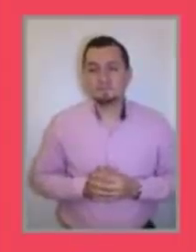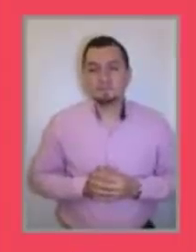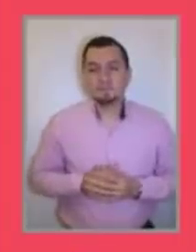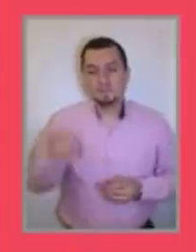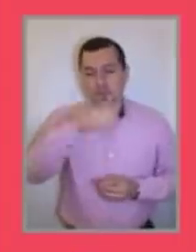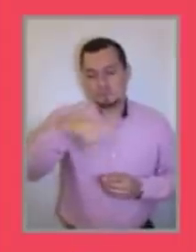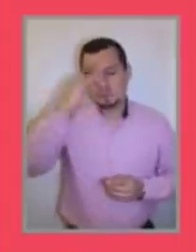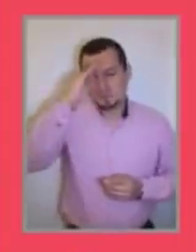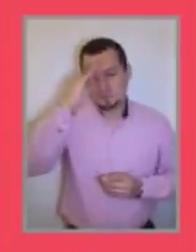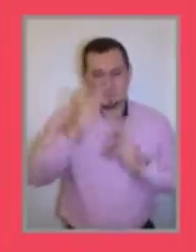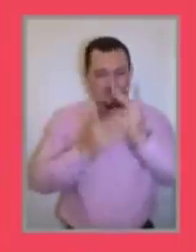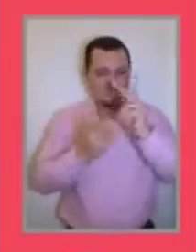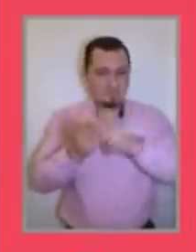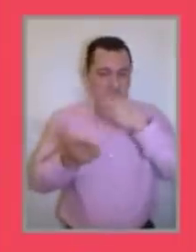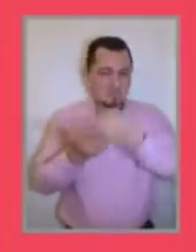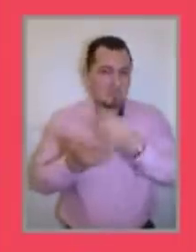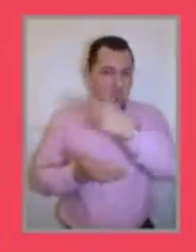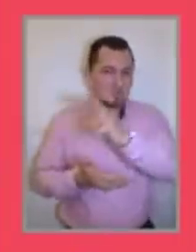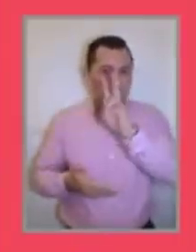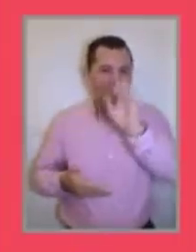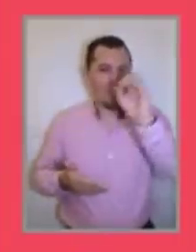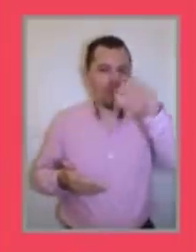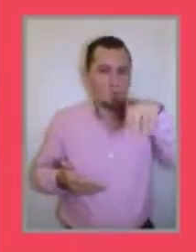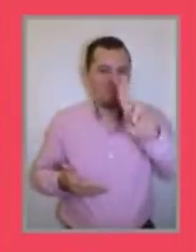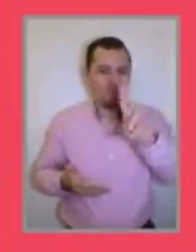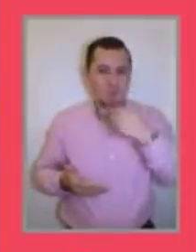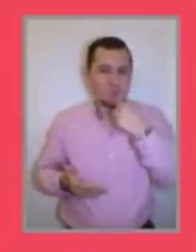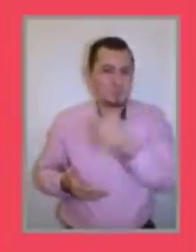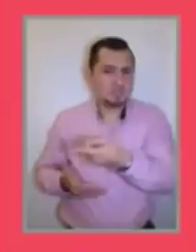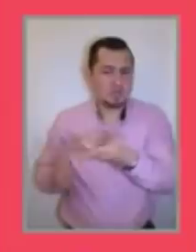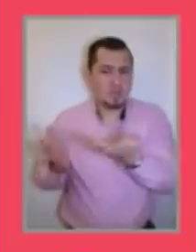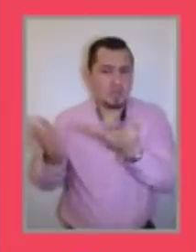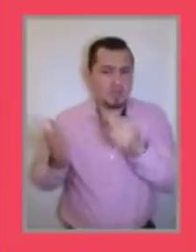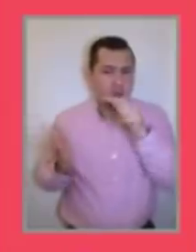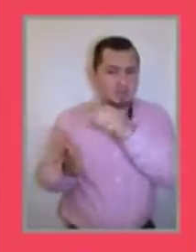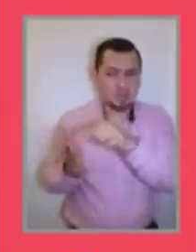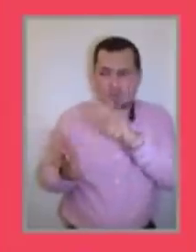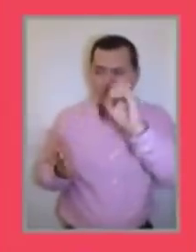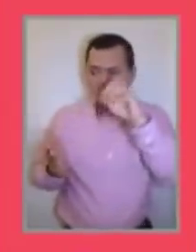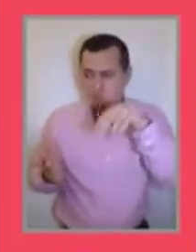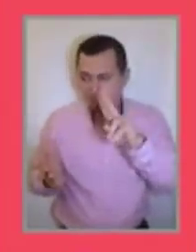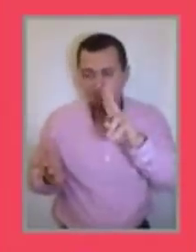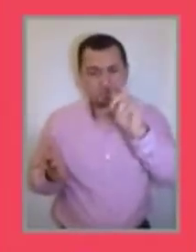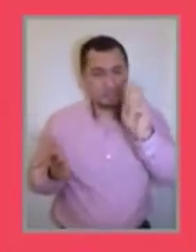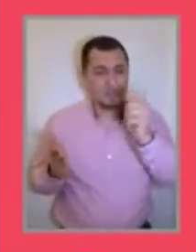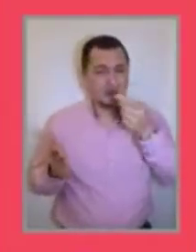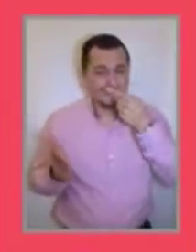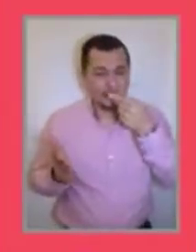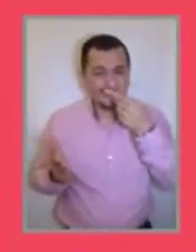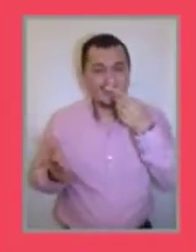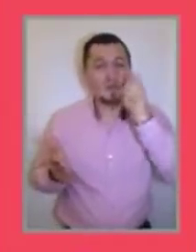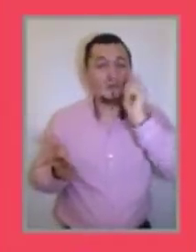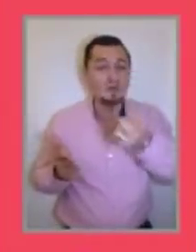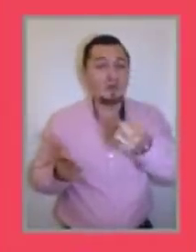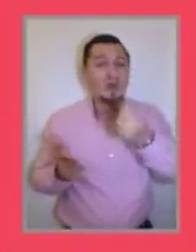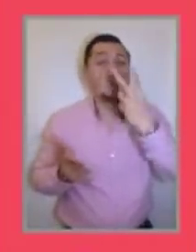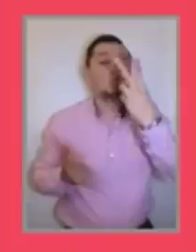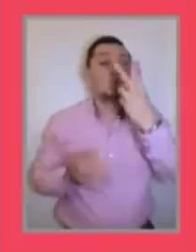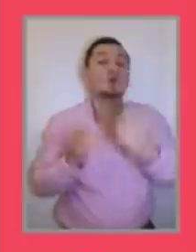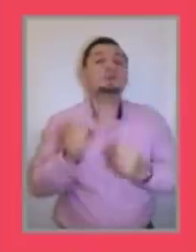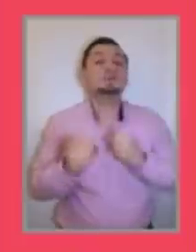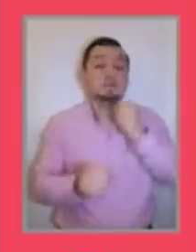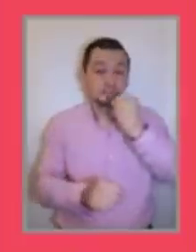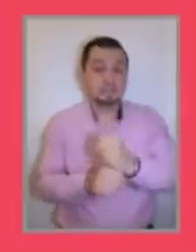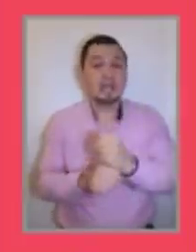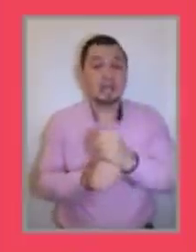plantear lo que dice la propia Organización Mundial de la Salud. Estamos hablando de un periodo de 2 años que se